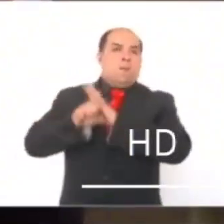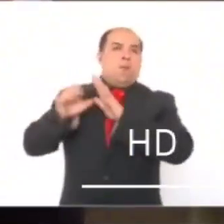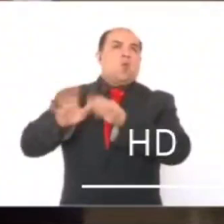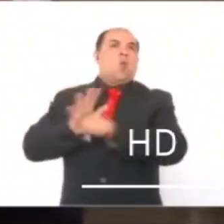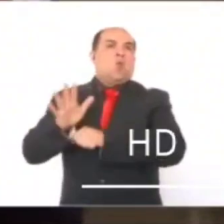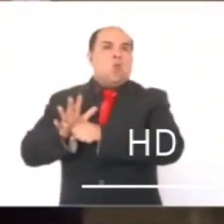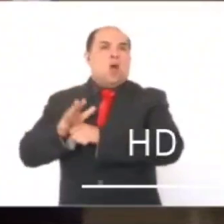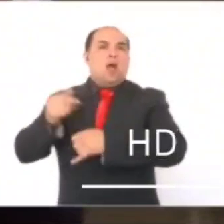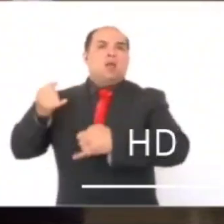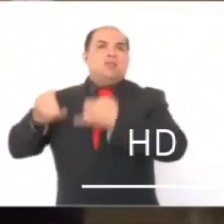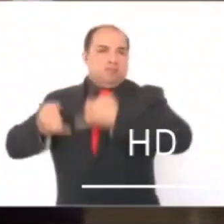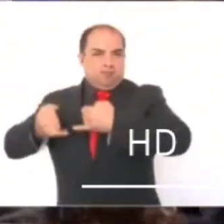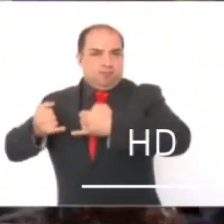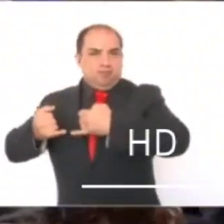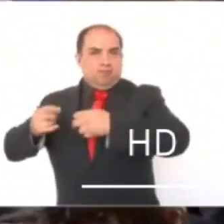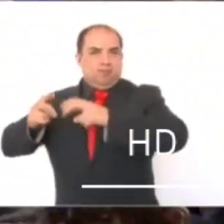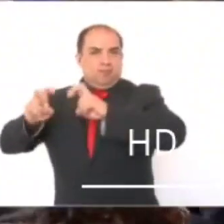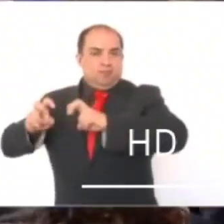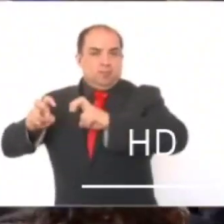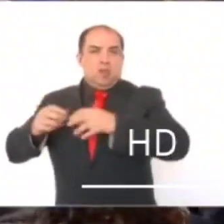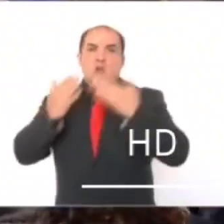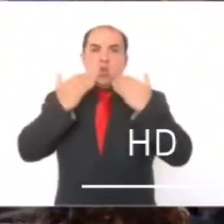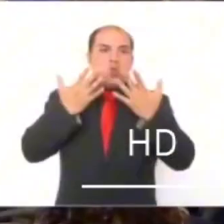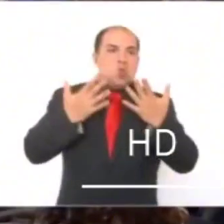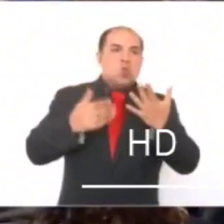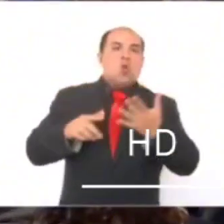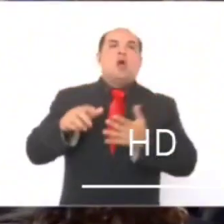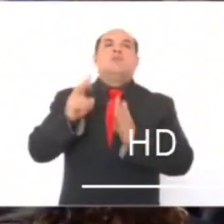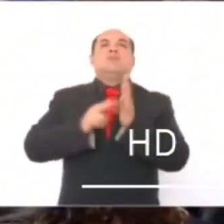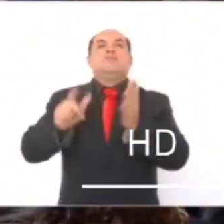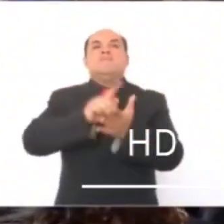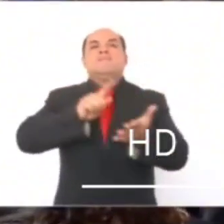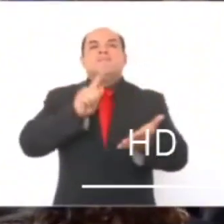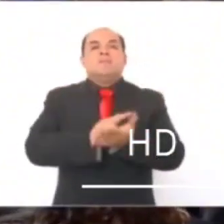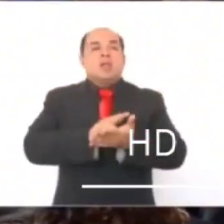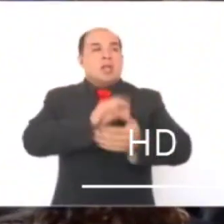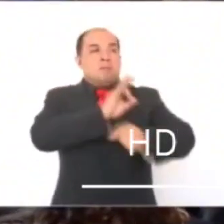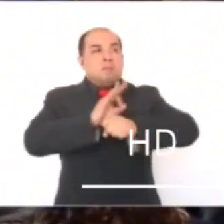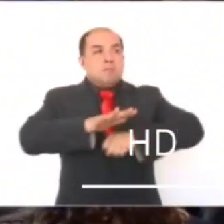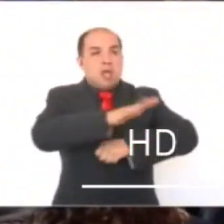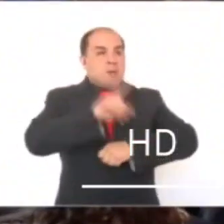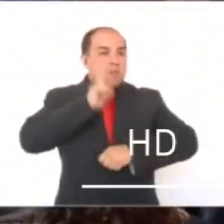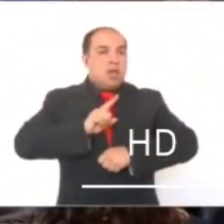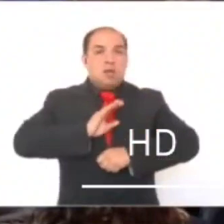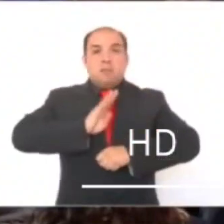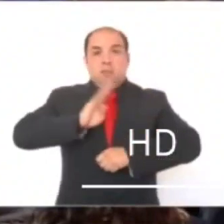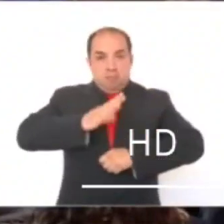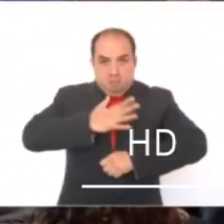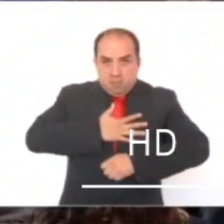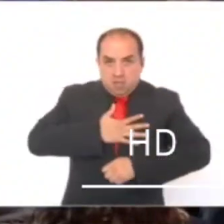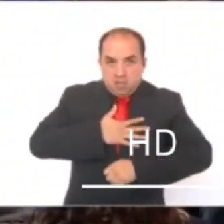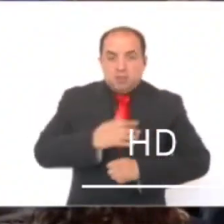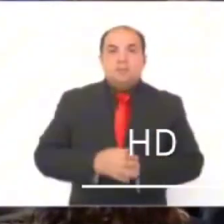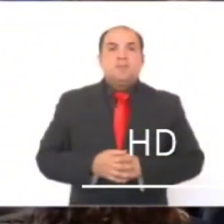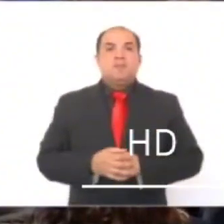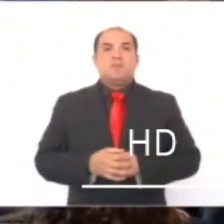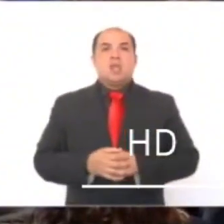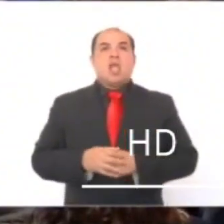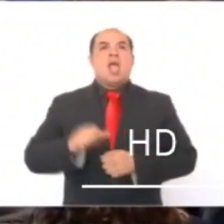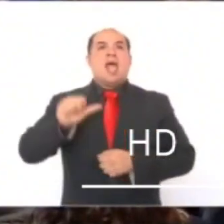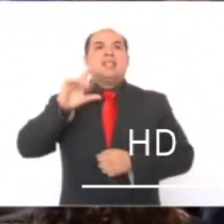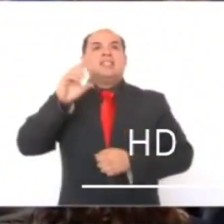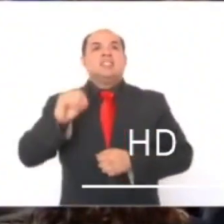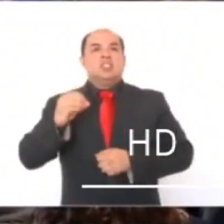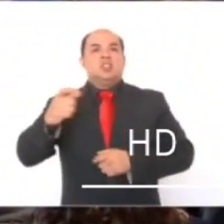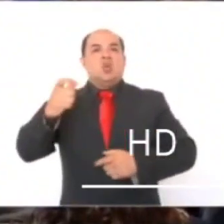Judicial, sin reformas adecuadas que protegieran a las mujeres en mi situación, agredidas con ácido y